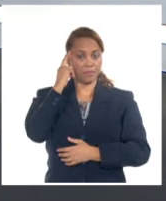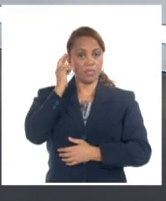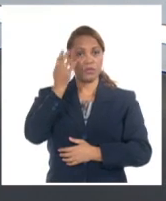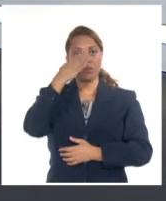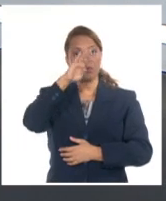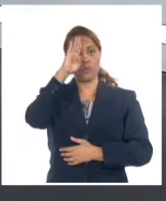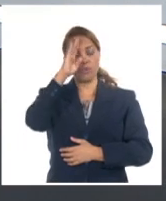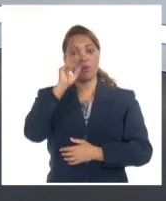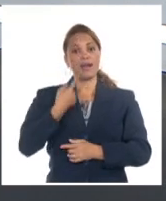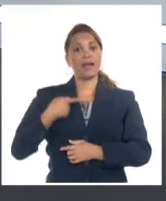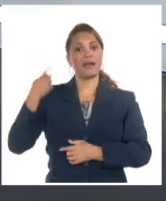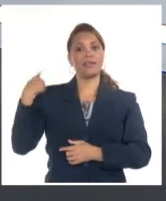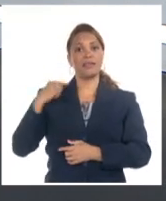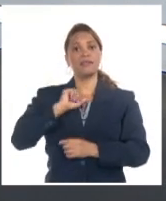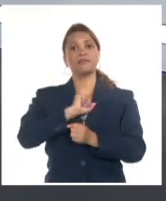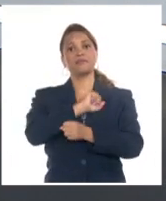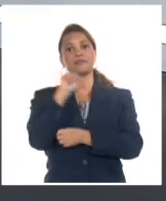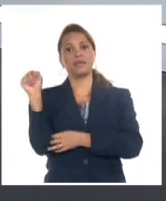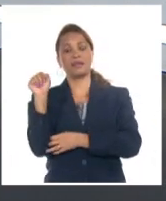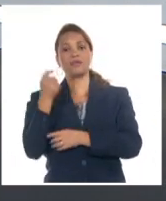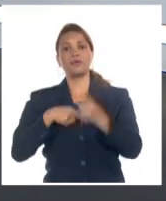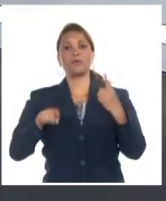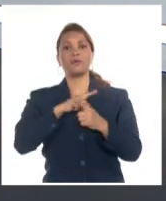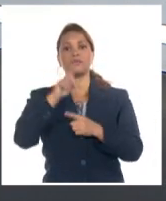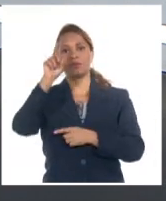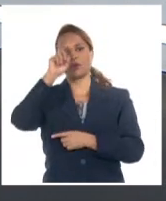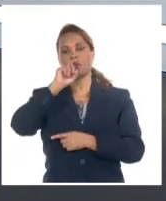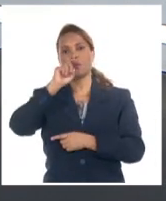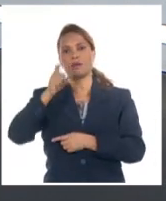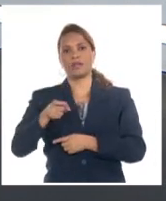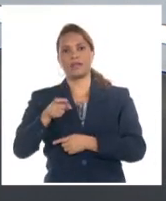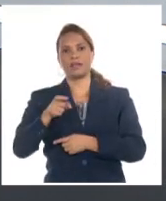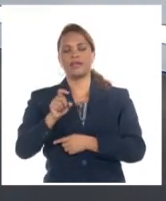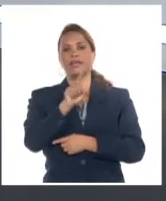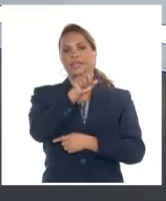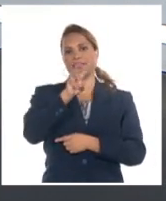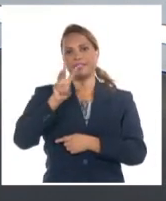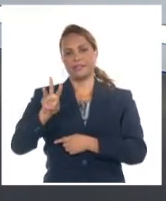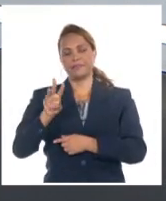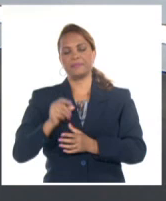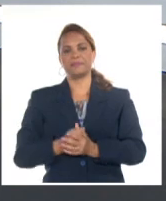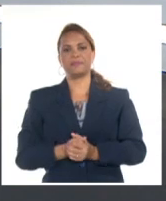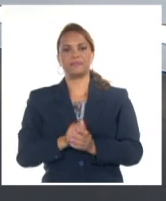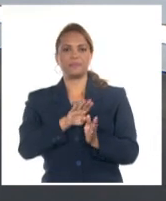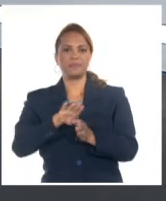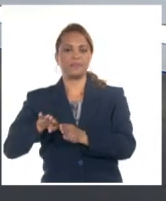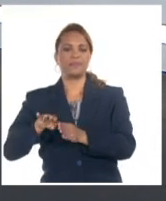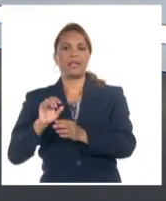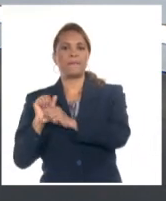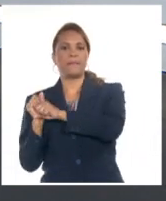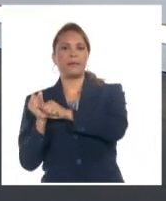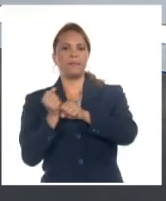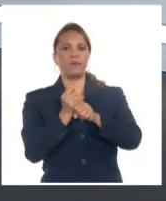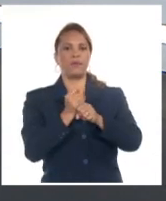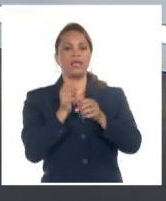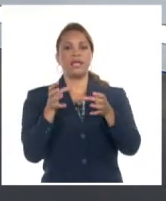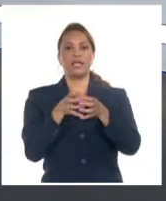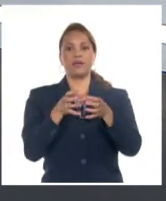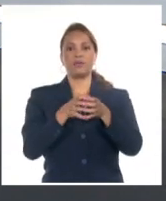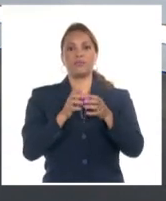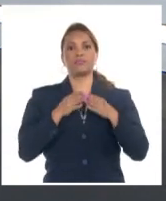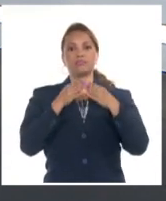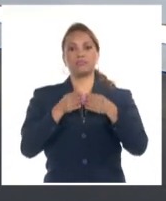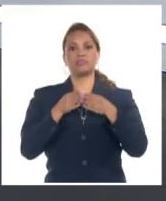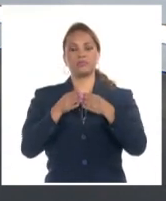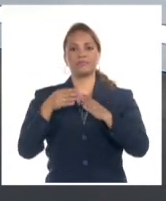debutó ayer con éxito ante Ucrania en 3 sets. Y seguimos con béisbol. Los Alazanes de Granma cayeron esta